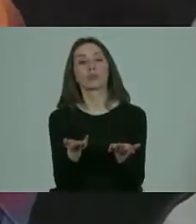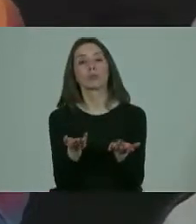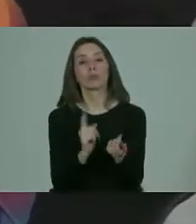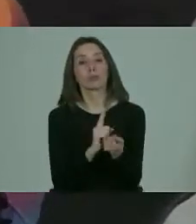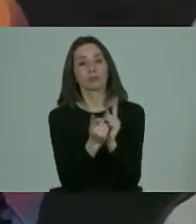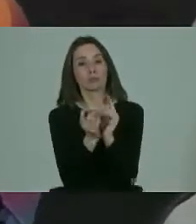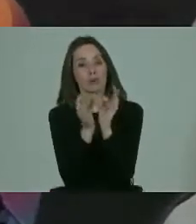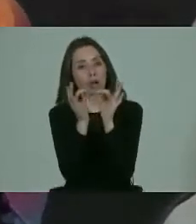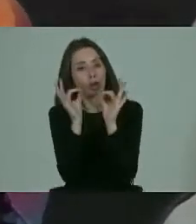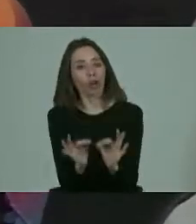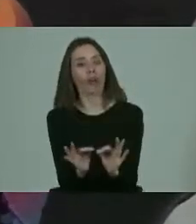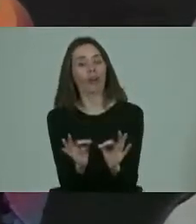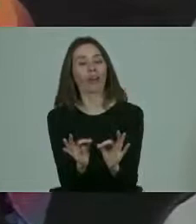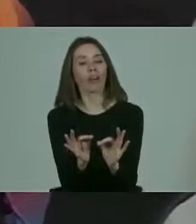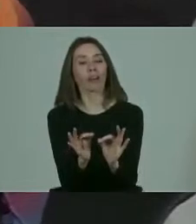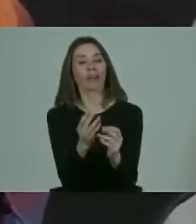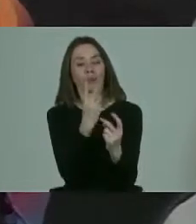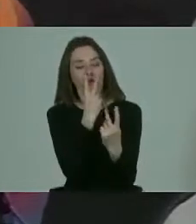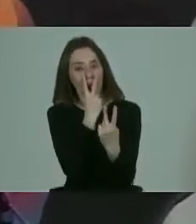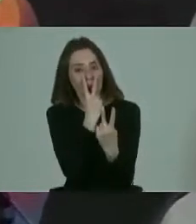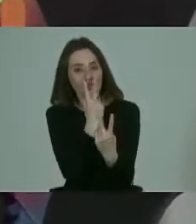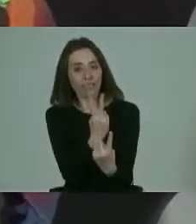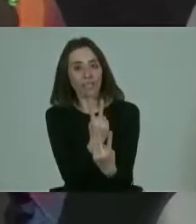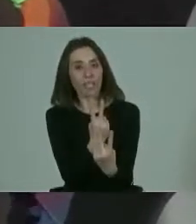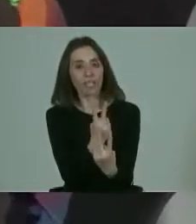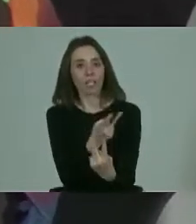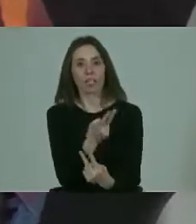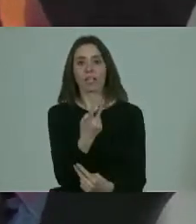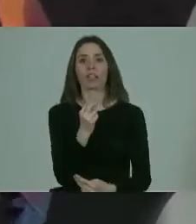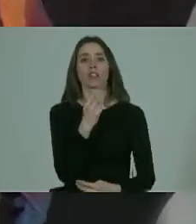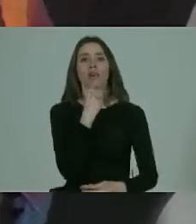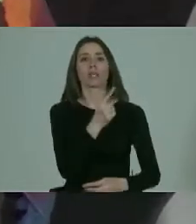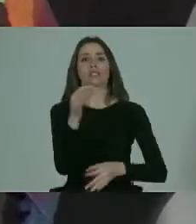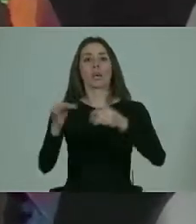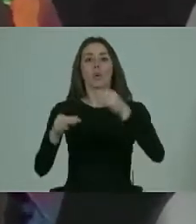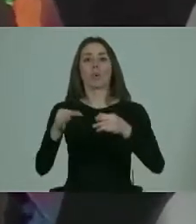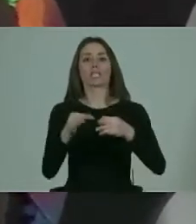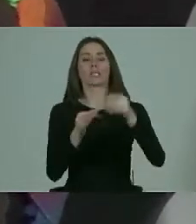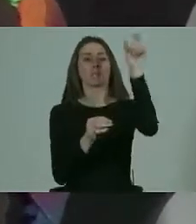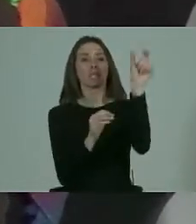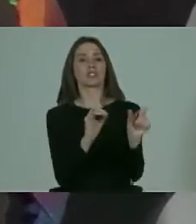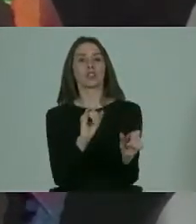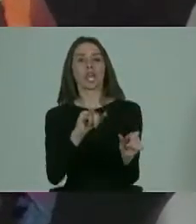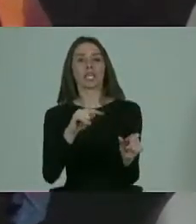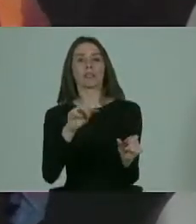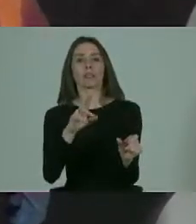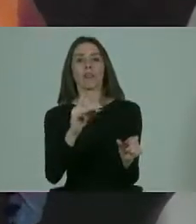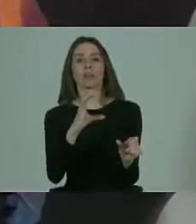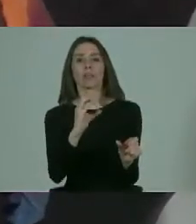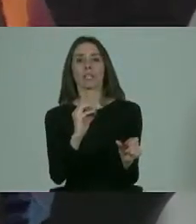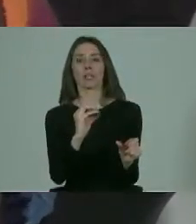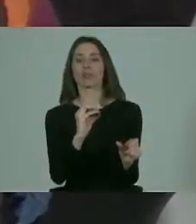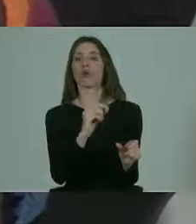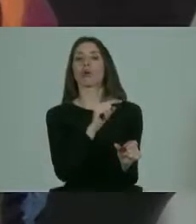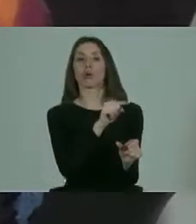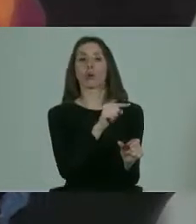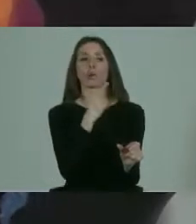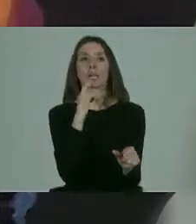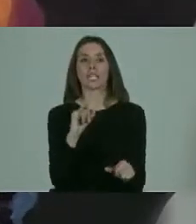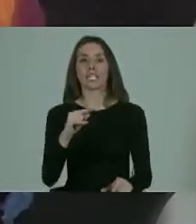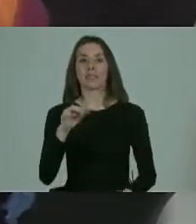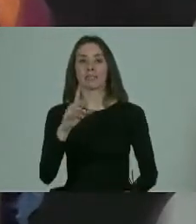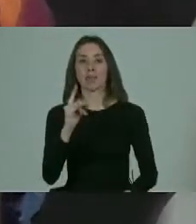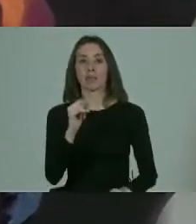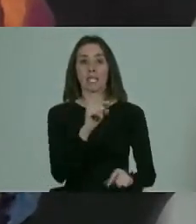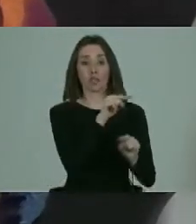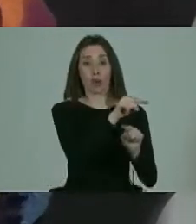materializa se concreta y se ve que efectivamente no tenemos por qué declaró interdicto una persona para que ella pueda actuar se declaró internista no va a